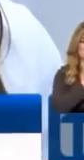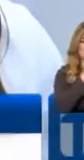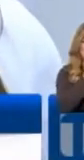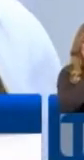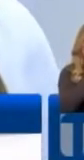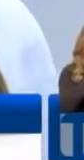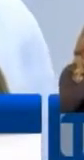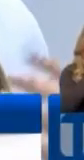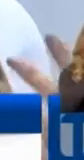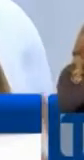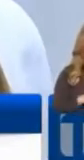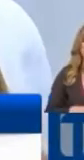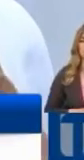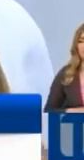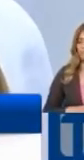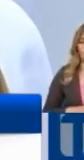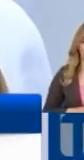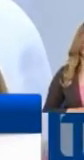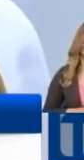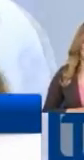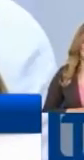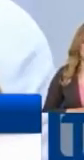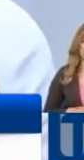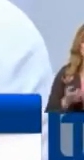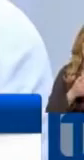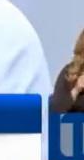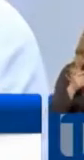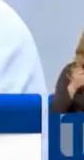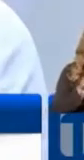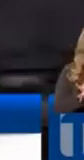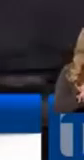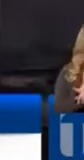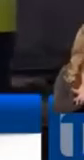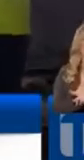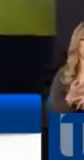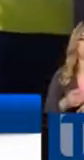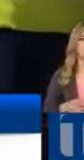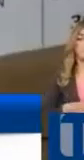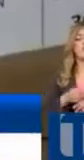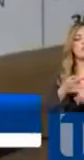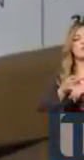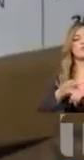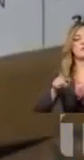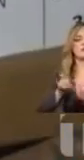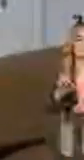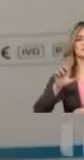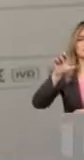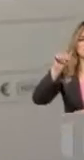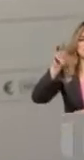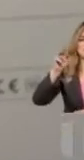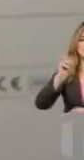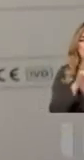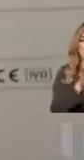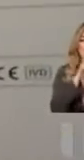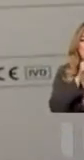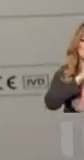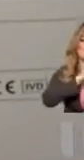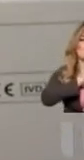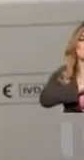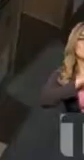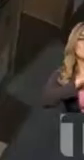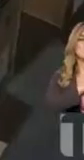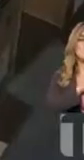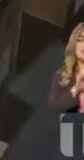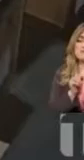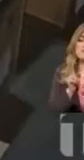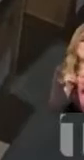son PCR. Pero esto no es controversial. Las que tenemos aquí son LAM. Pero las pruebas LAM que ha comprado el municipio tienen la